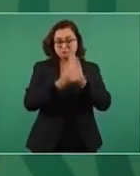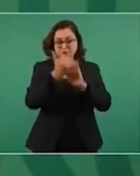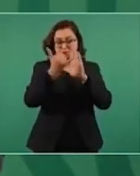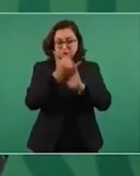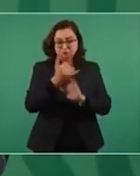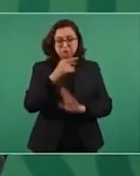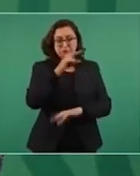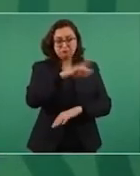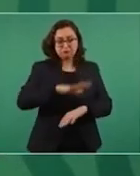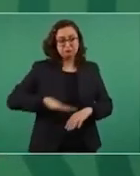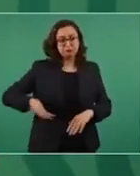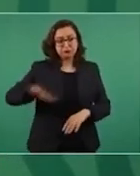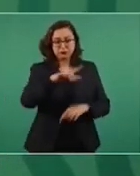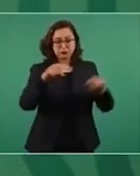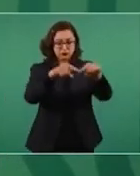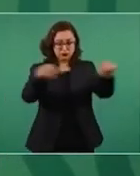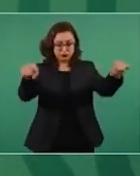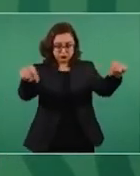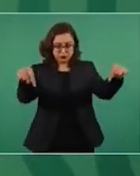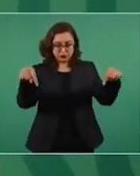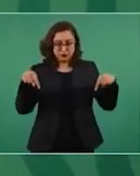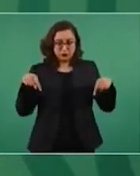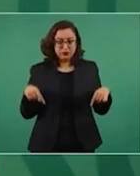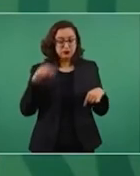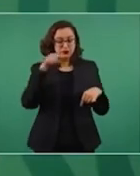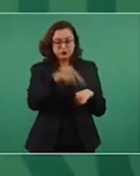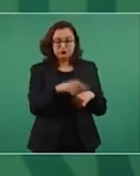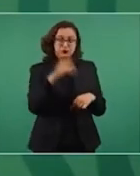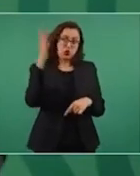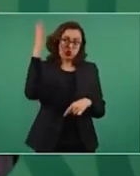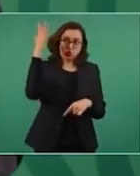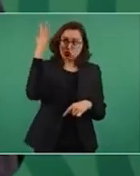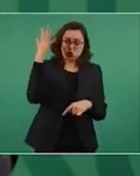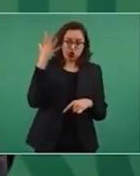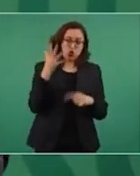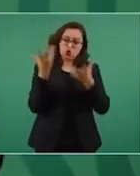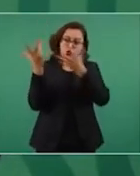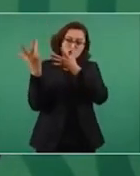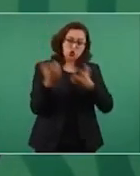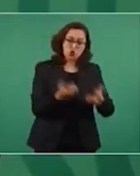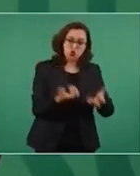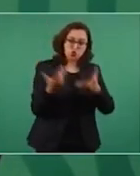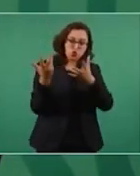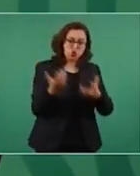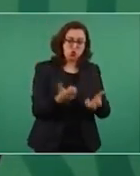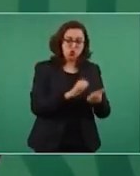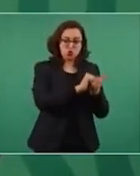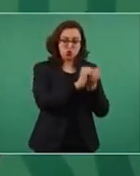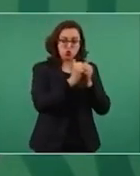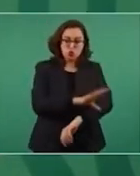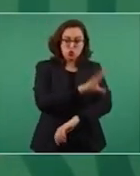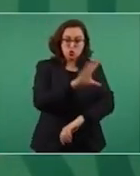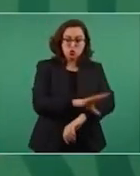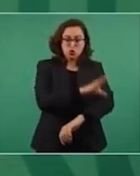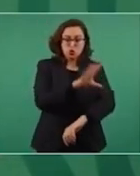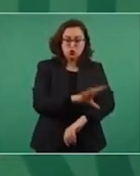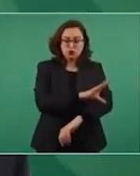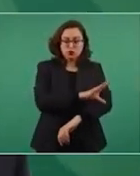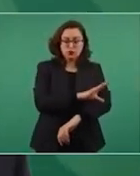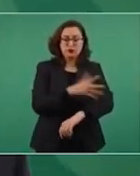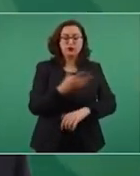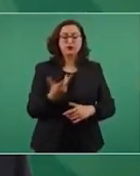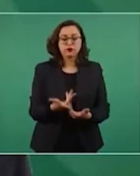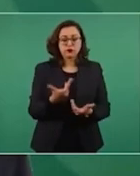parque de generación de energía solar en Sonora, en